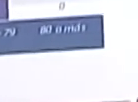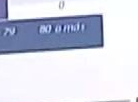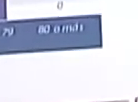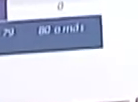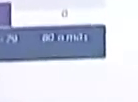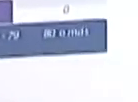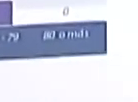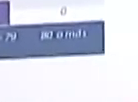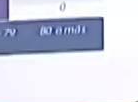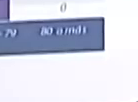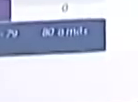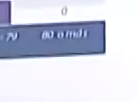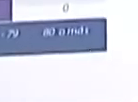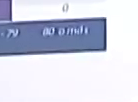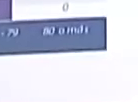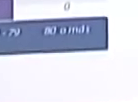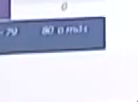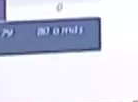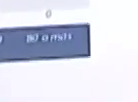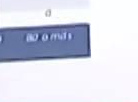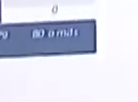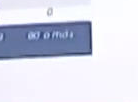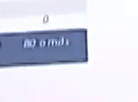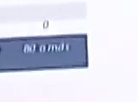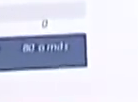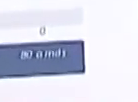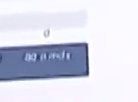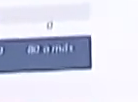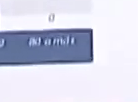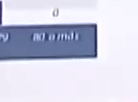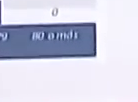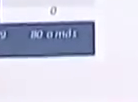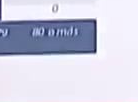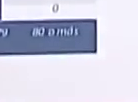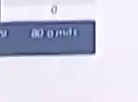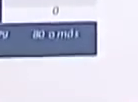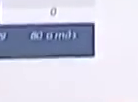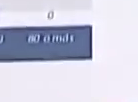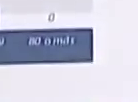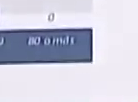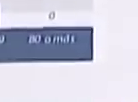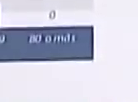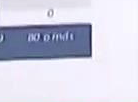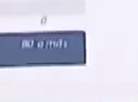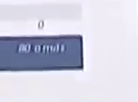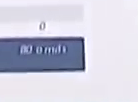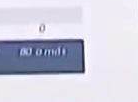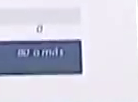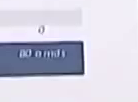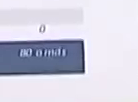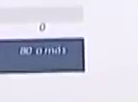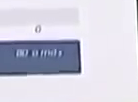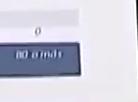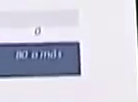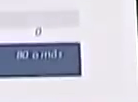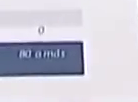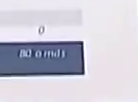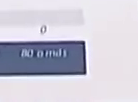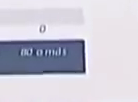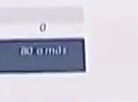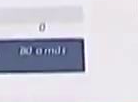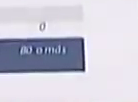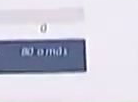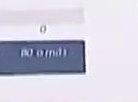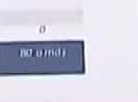personas mayores de 55, 60 años, 10 casos de 40, 49,